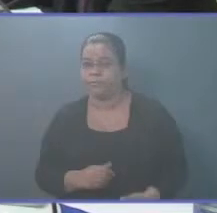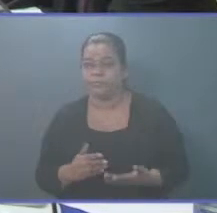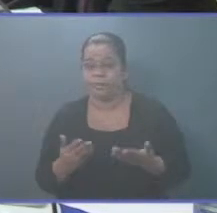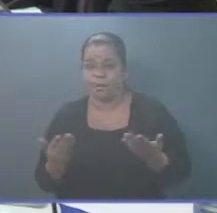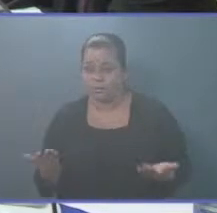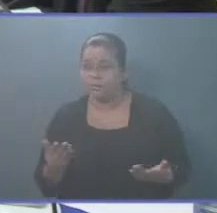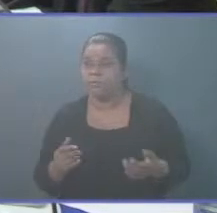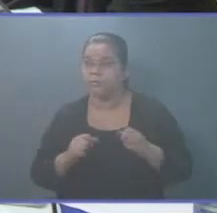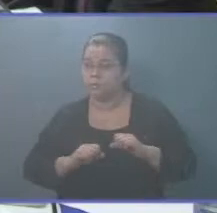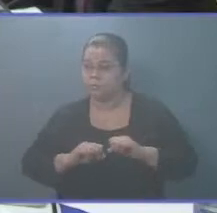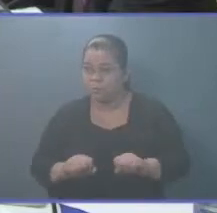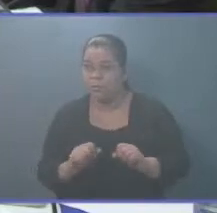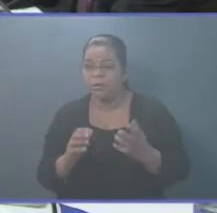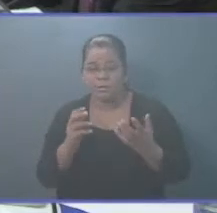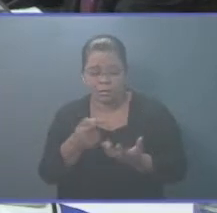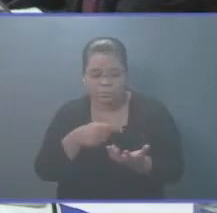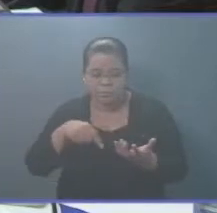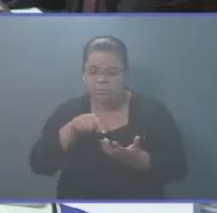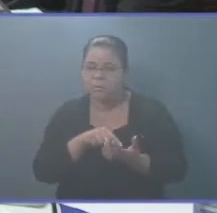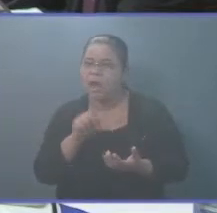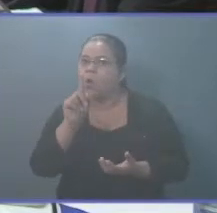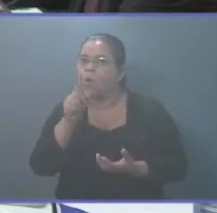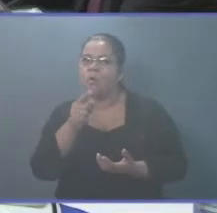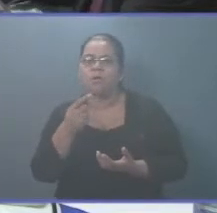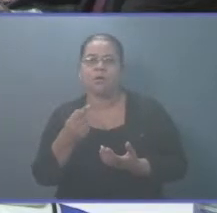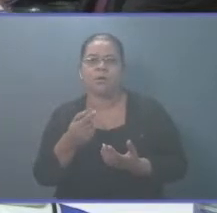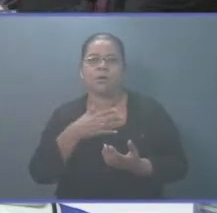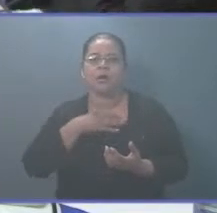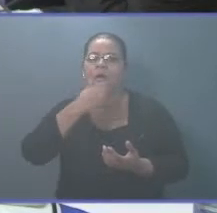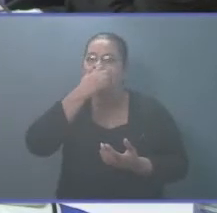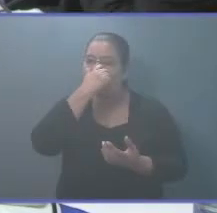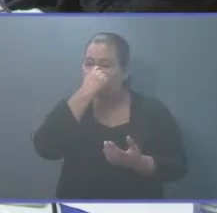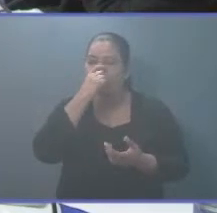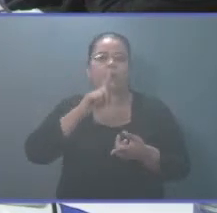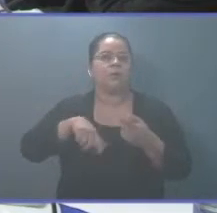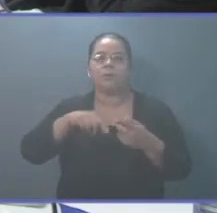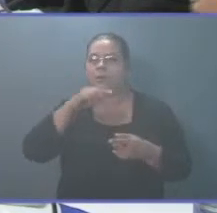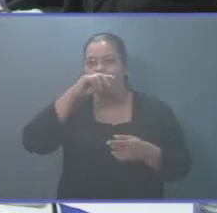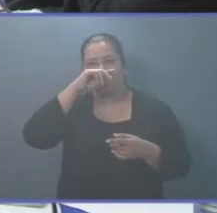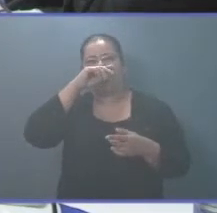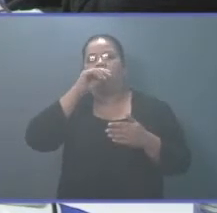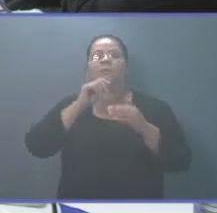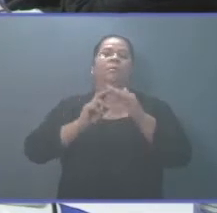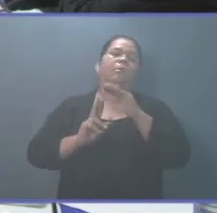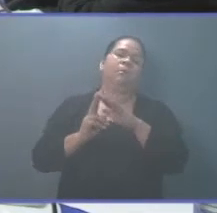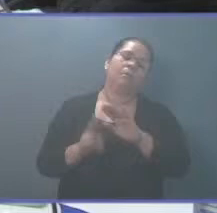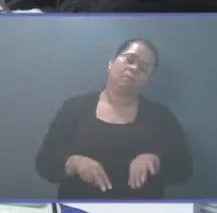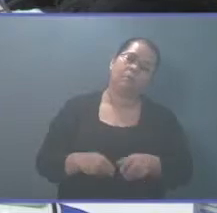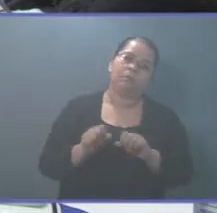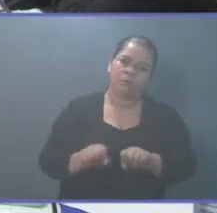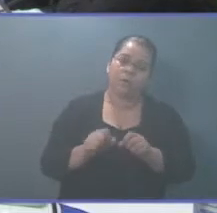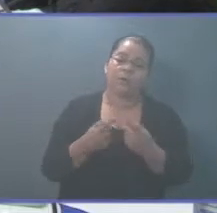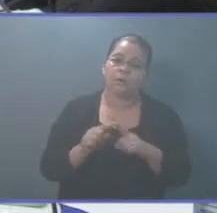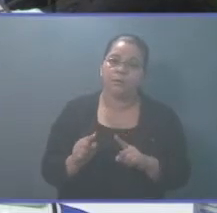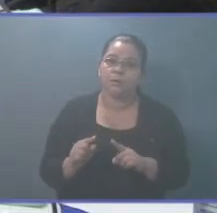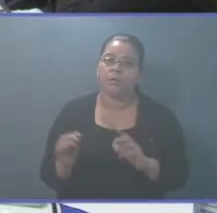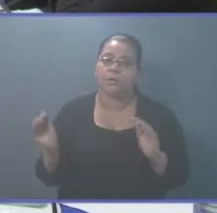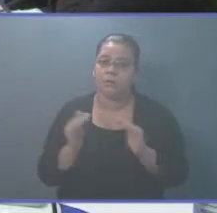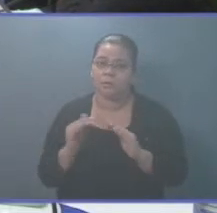incluso asesinatos en masa, porque no es uno el que se ahoga. Pero además de eso, aquí se mezclan